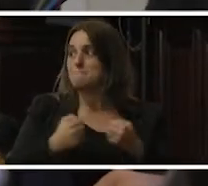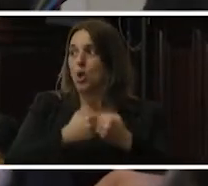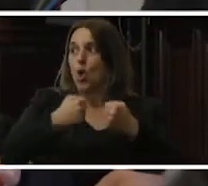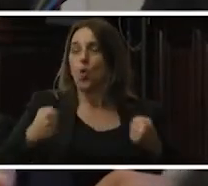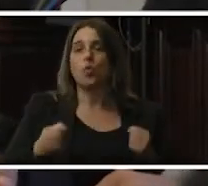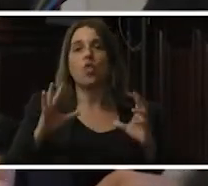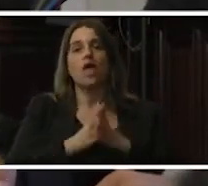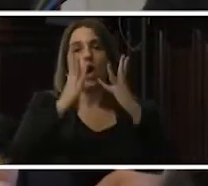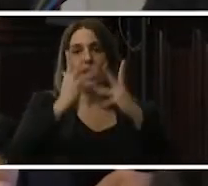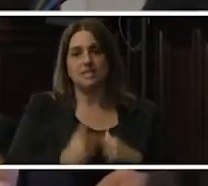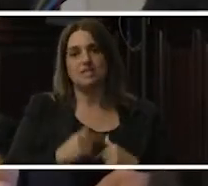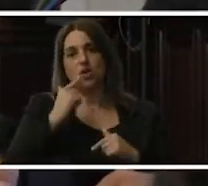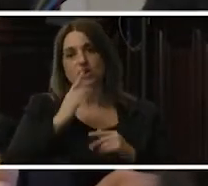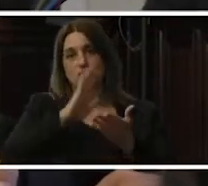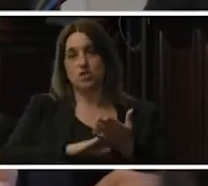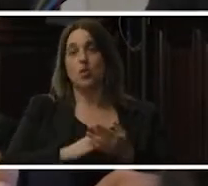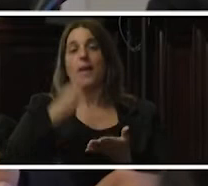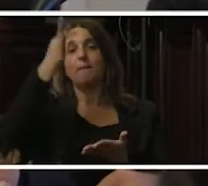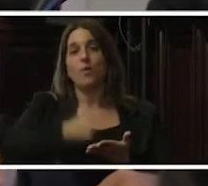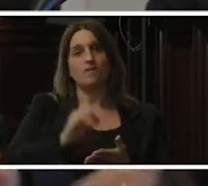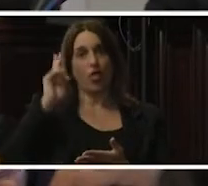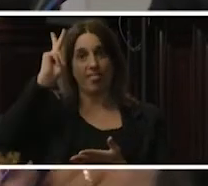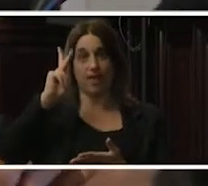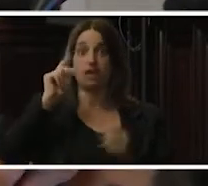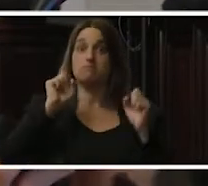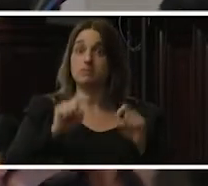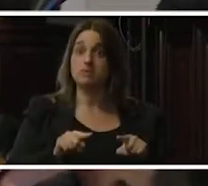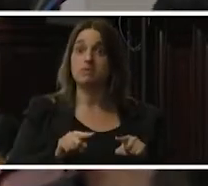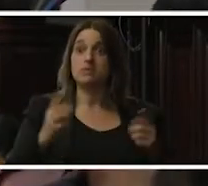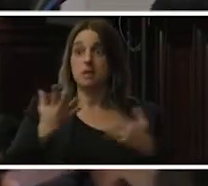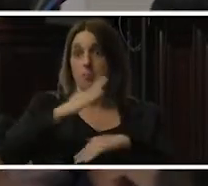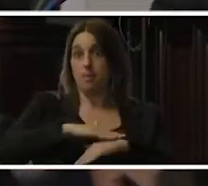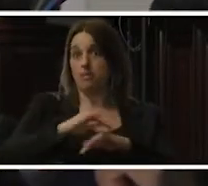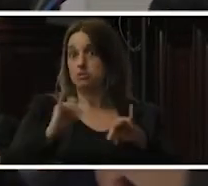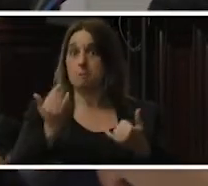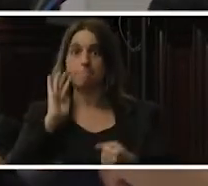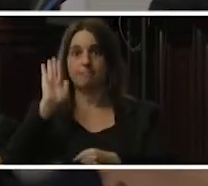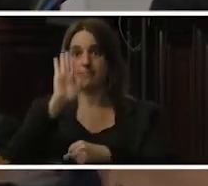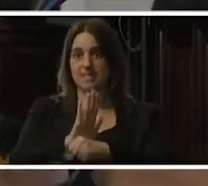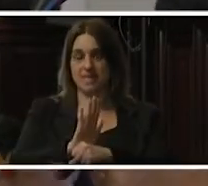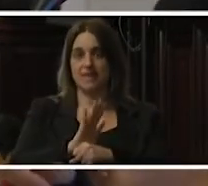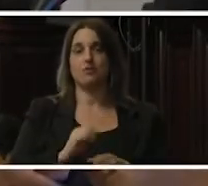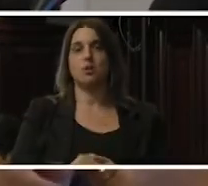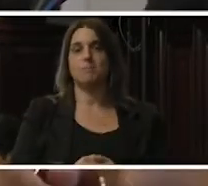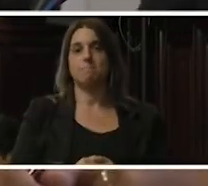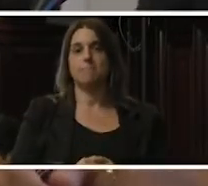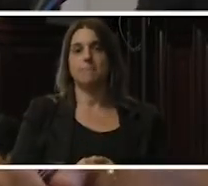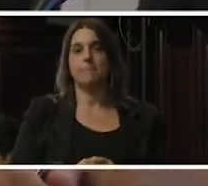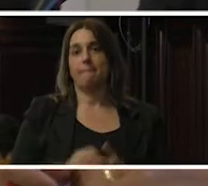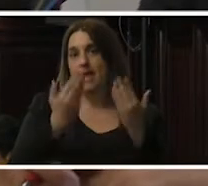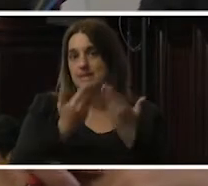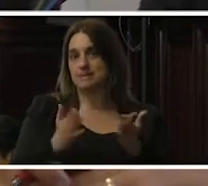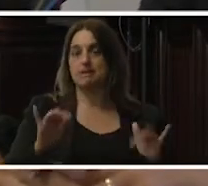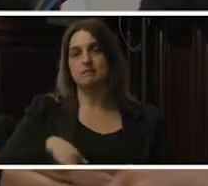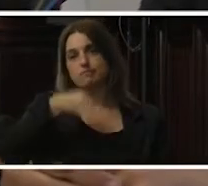organizaciones vinculadas a los pueblos indígenas que se irán en su momento presentando al iniciar su